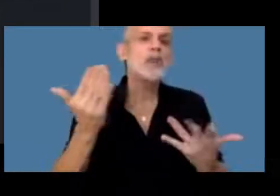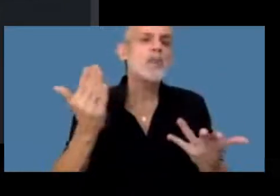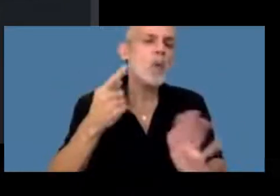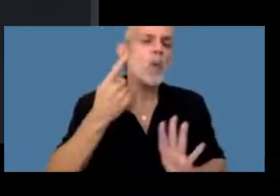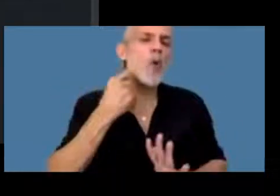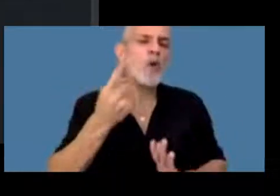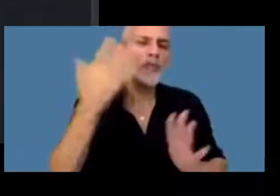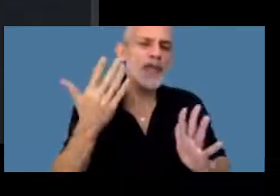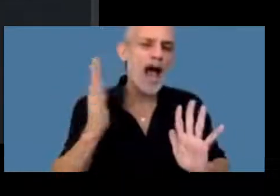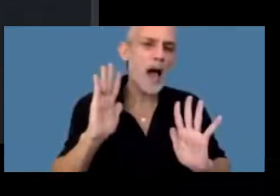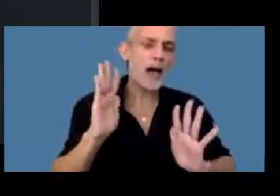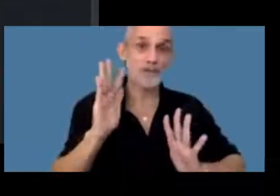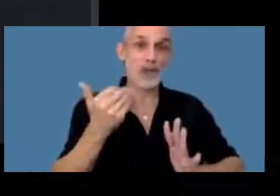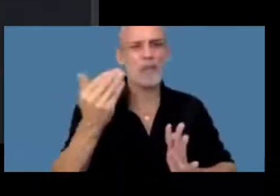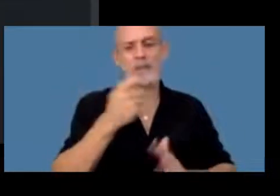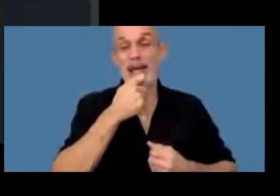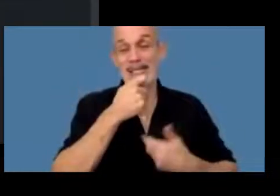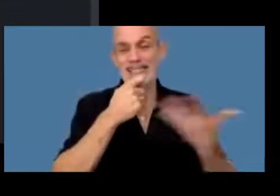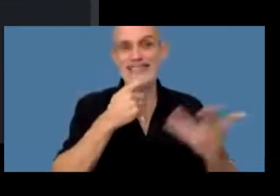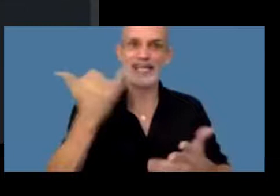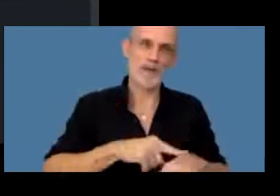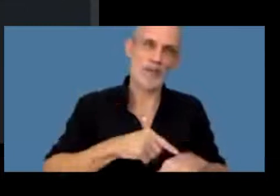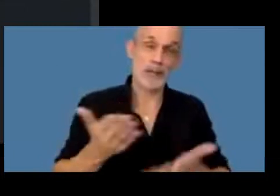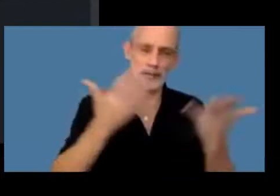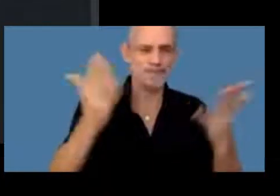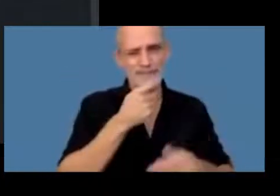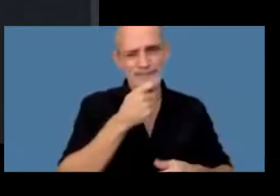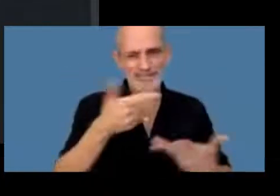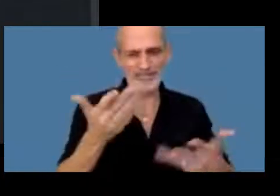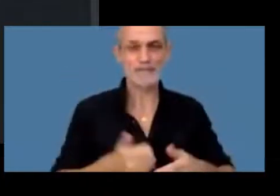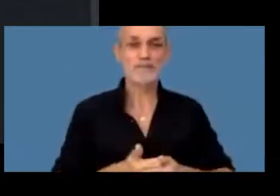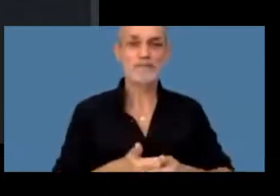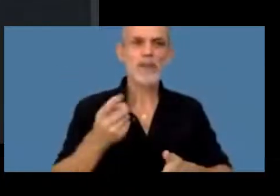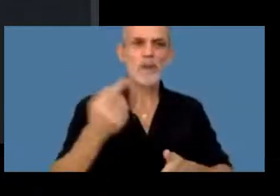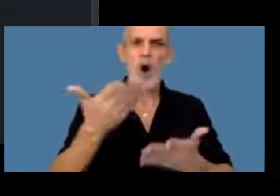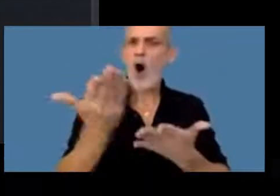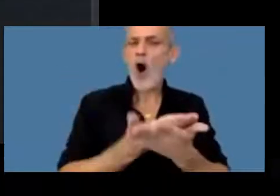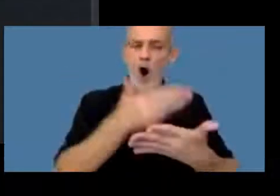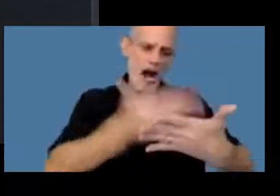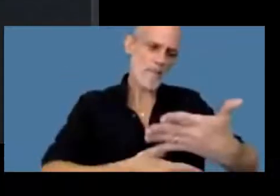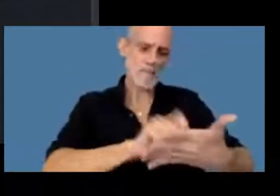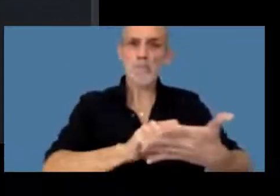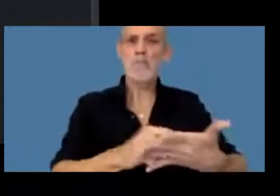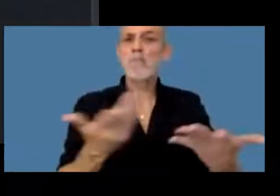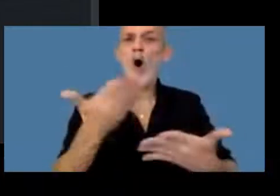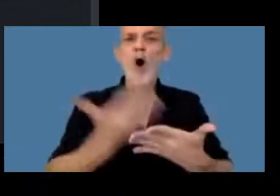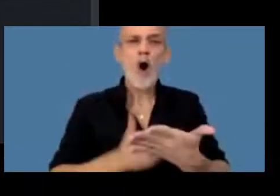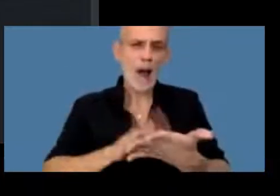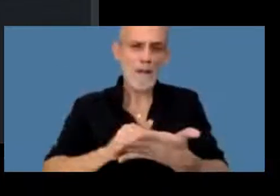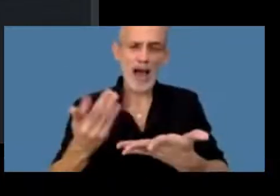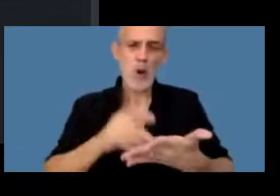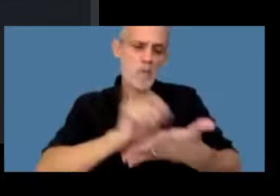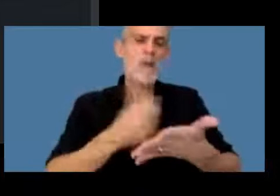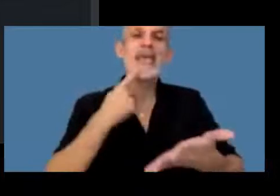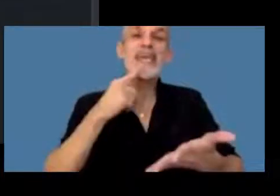un poco en broma, ¿no? Que tenemos tiempo. Agarremos una hoja y pongamos en una hoja los impuestos que están